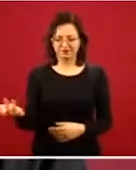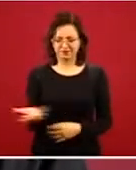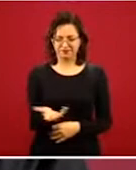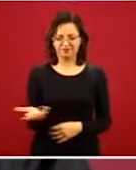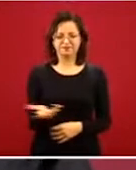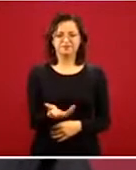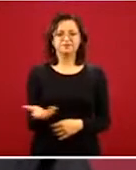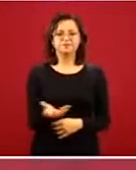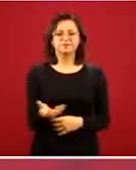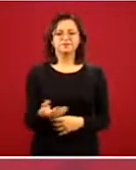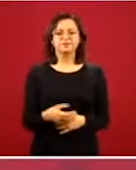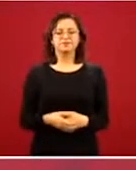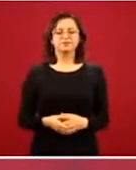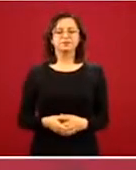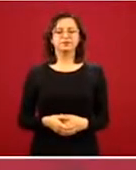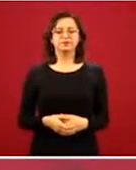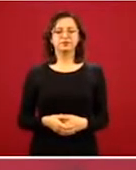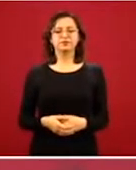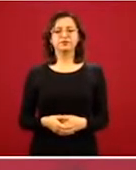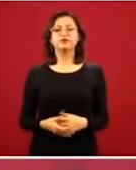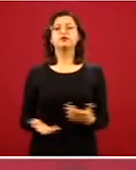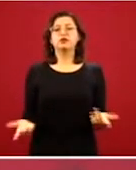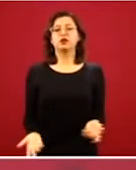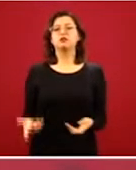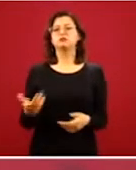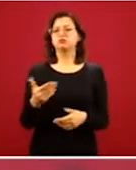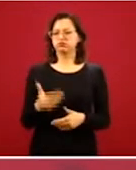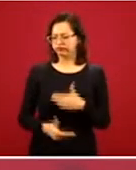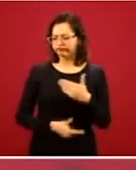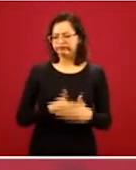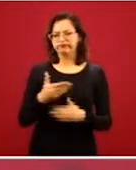el plan y vamos resolviendo.